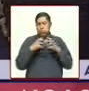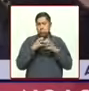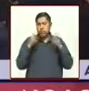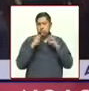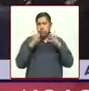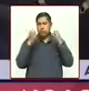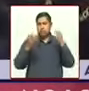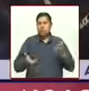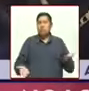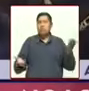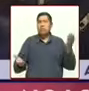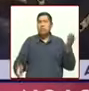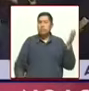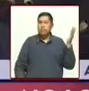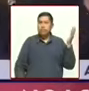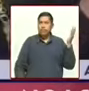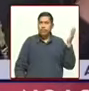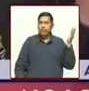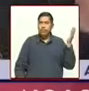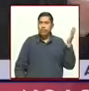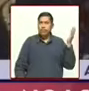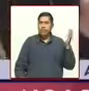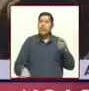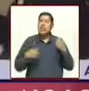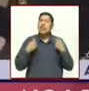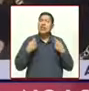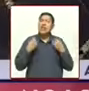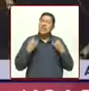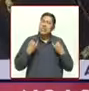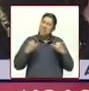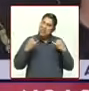Escuchen, por favor. Él intentaba